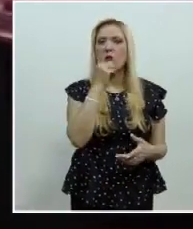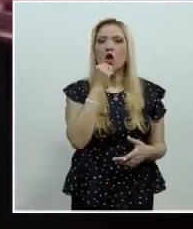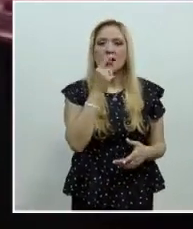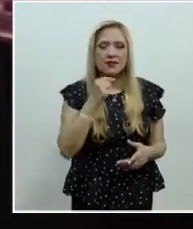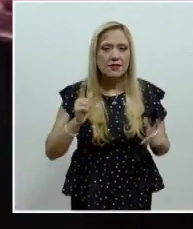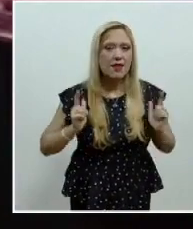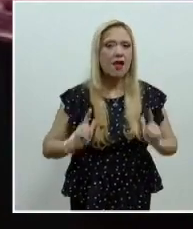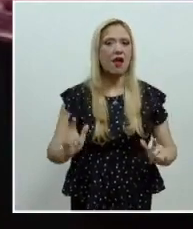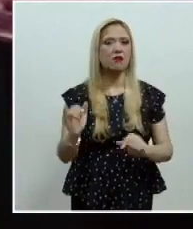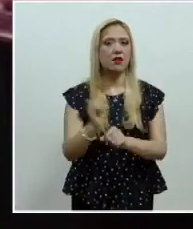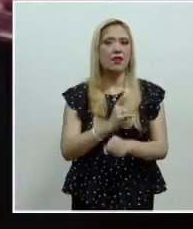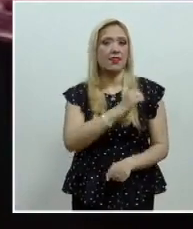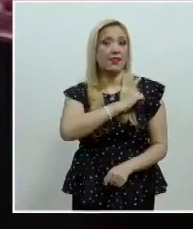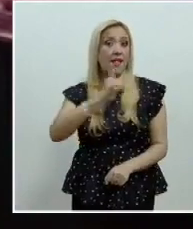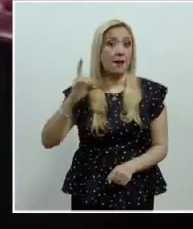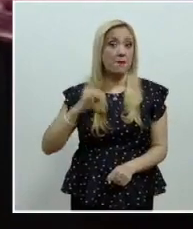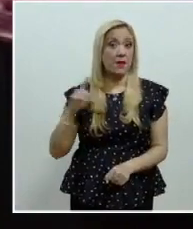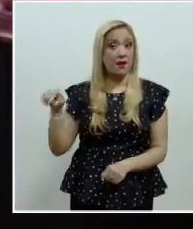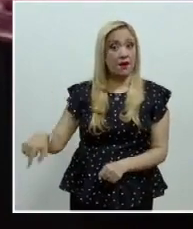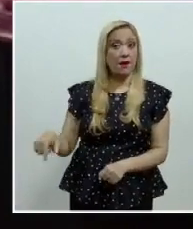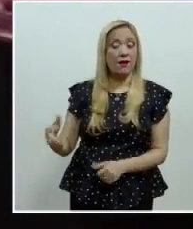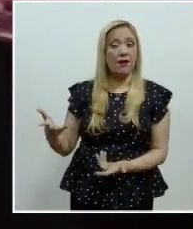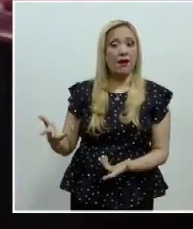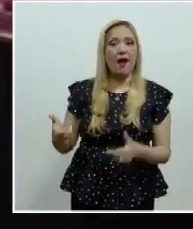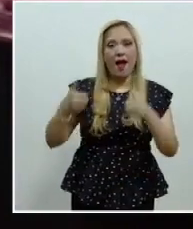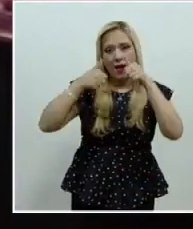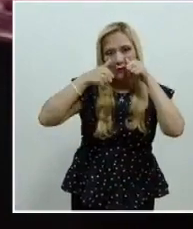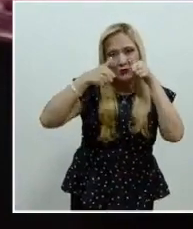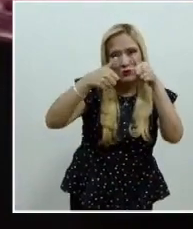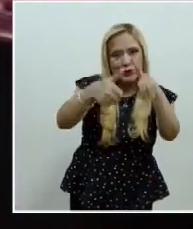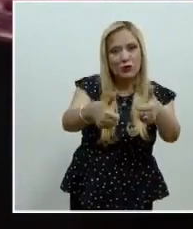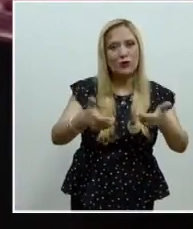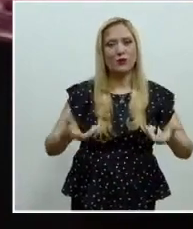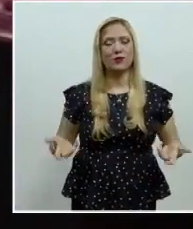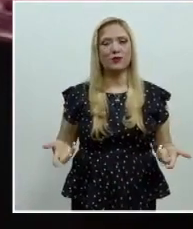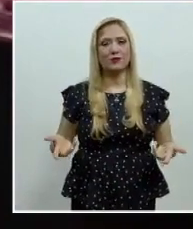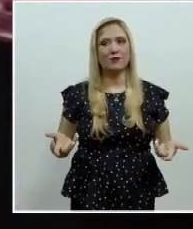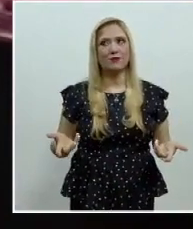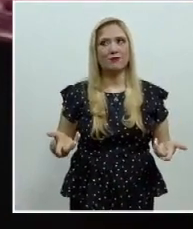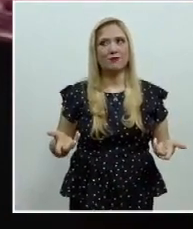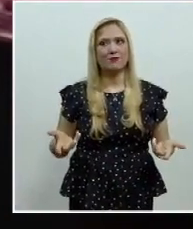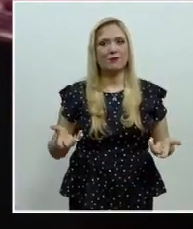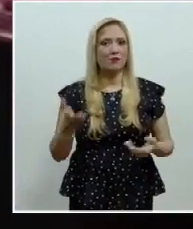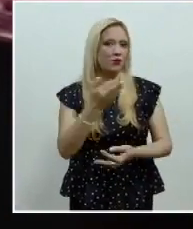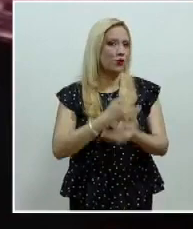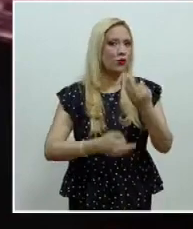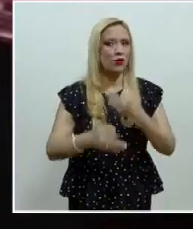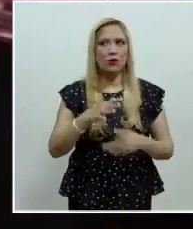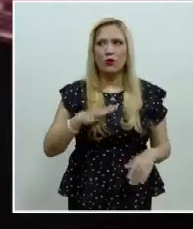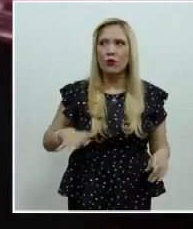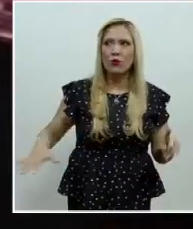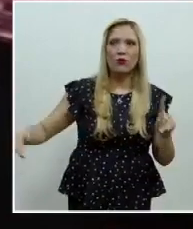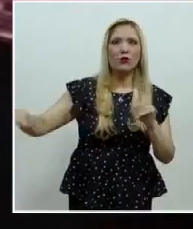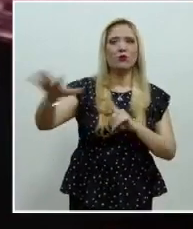policías tienen que tener ese trato también de toda la